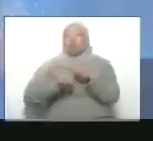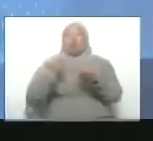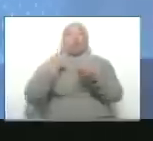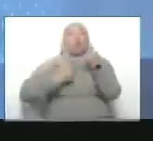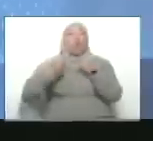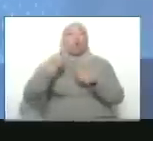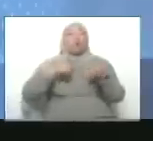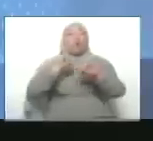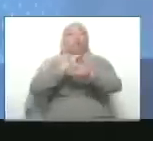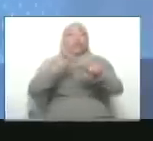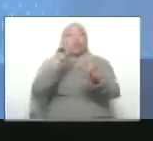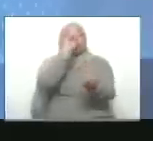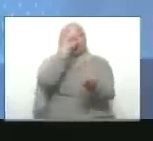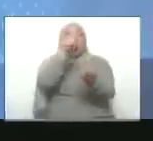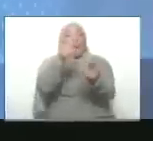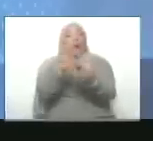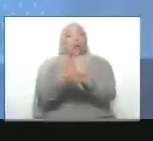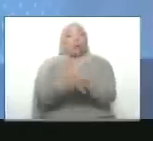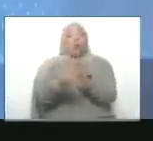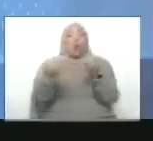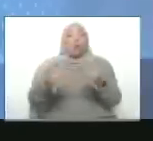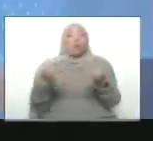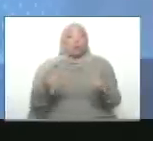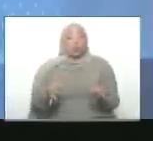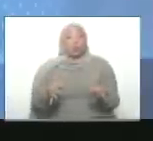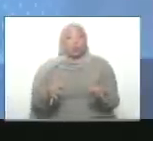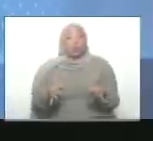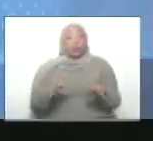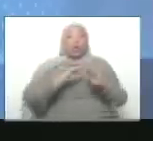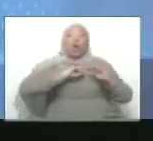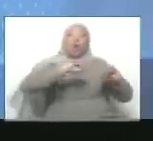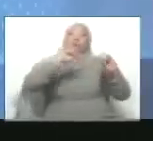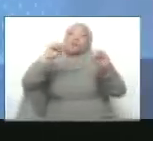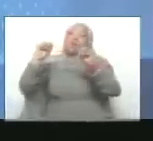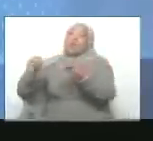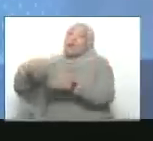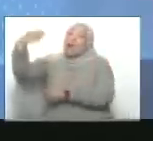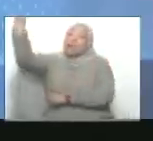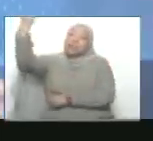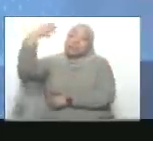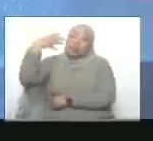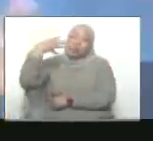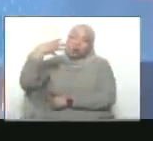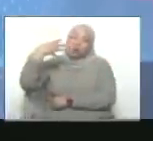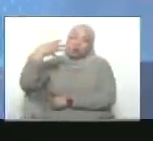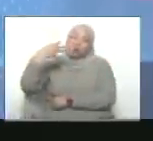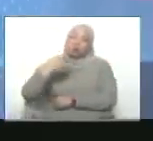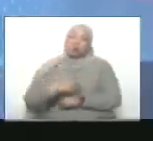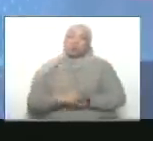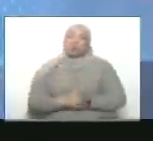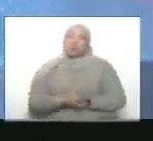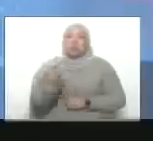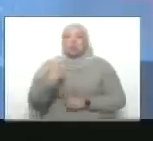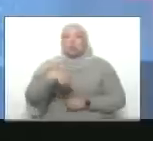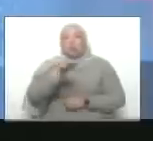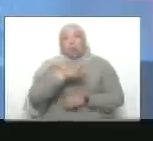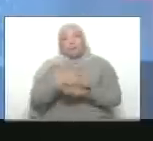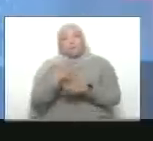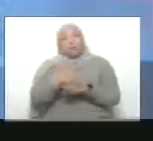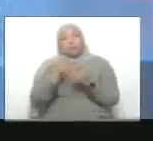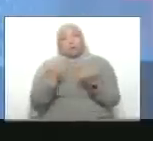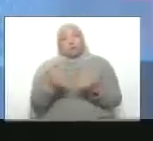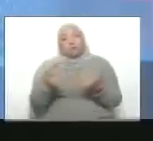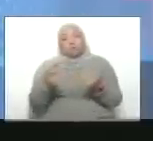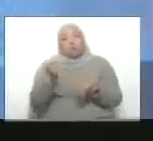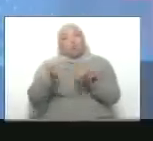mism es básicamente un llamado a que el sol vuelva a salir para que